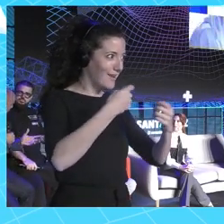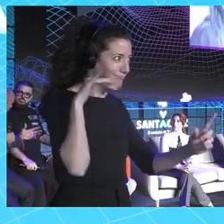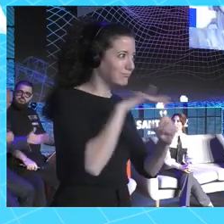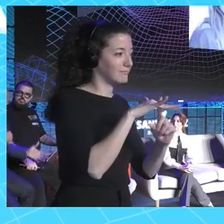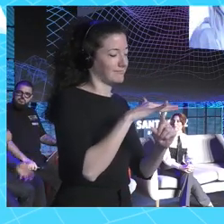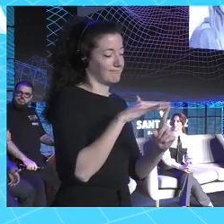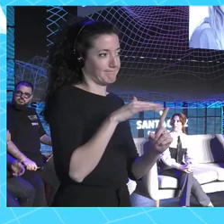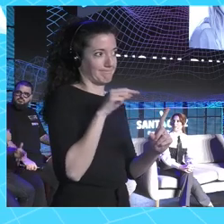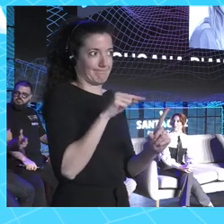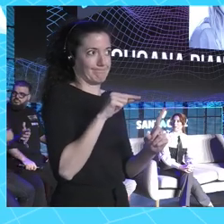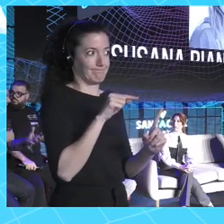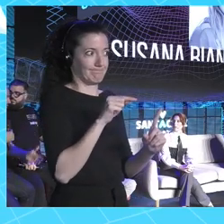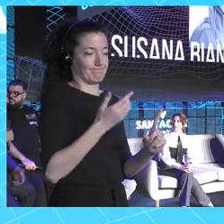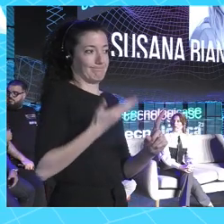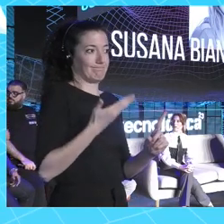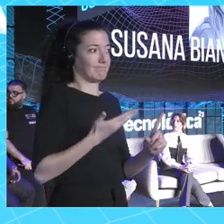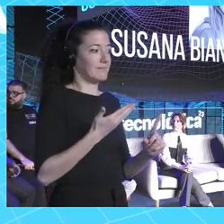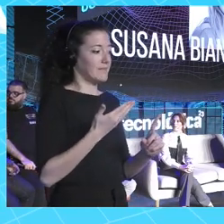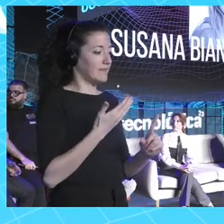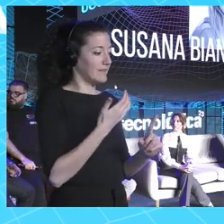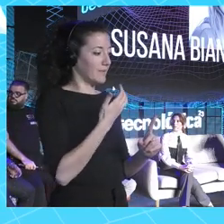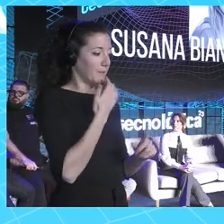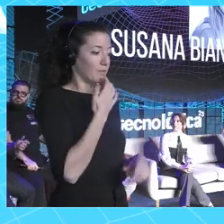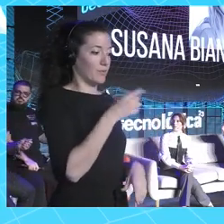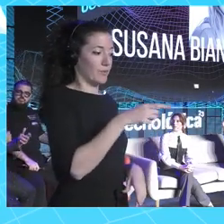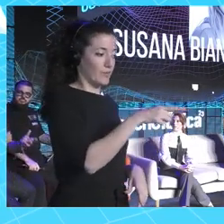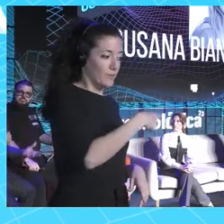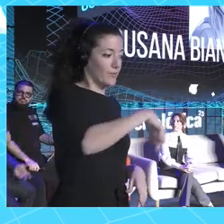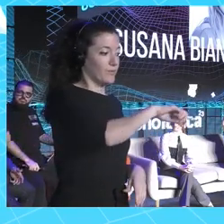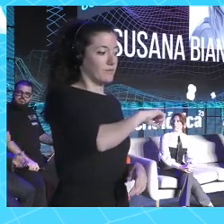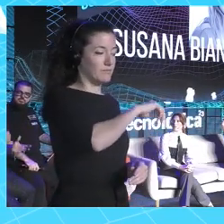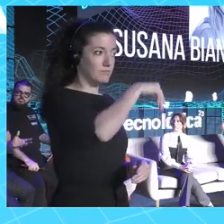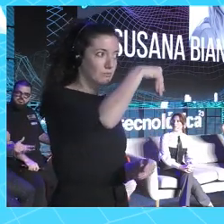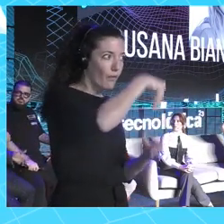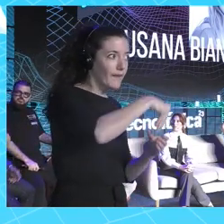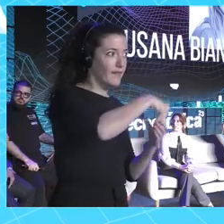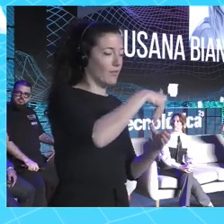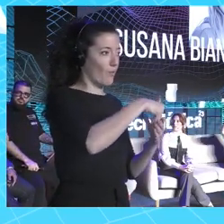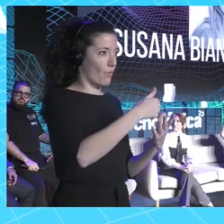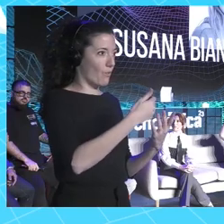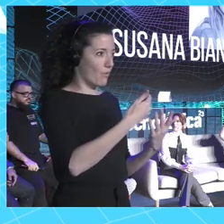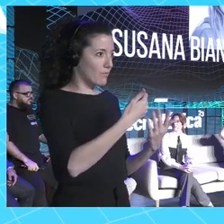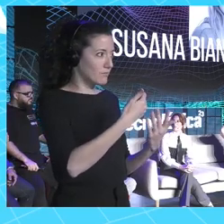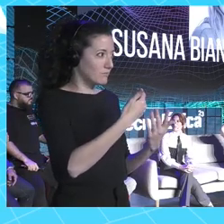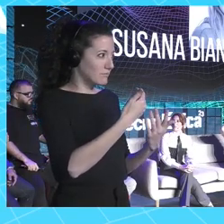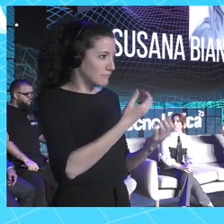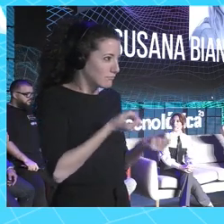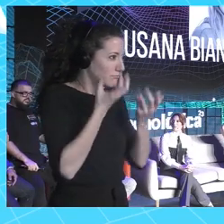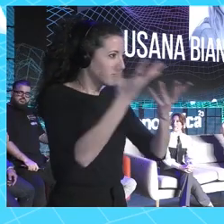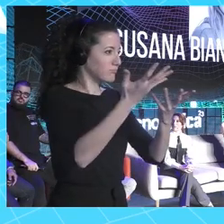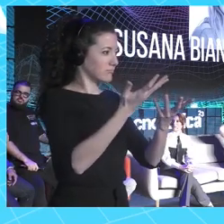contenido que es lo que hacen ustedes aportar valor aportar piel materia gris es fundamental para lograr